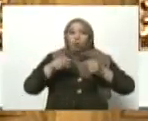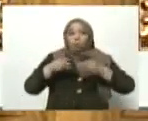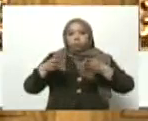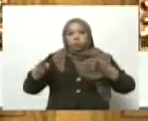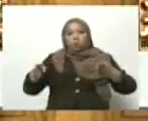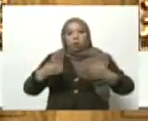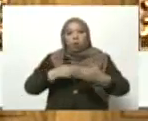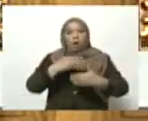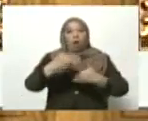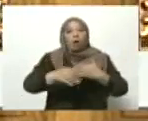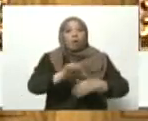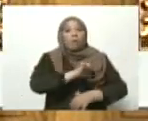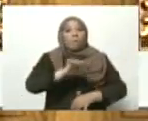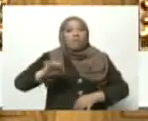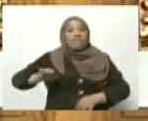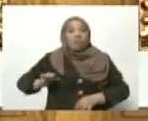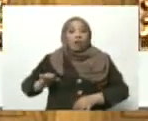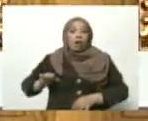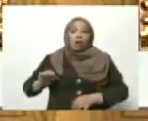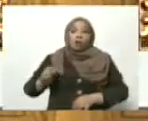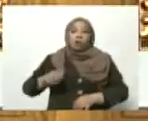que quizás sabremos más adelante,